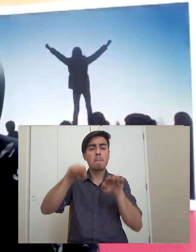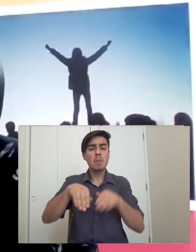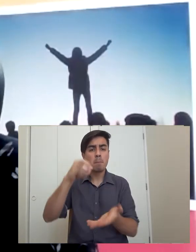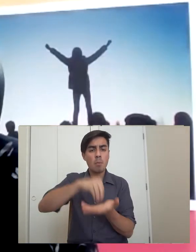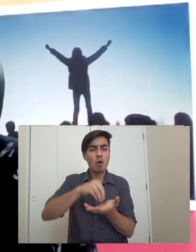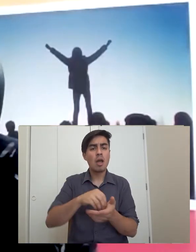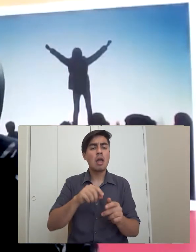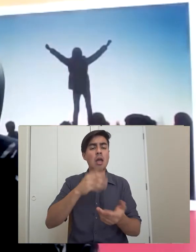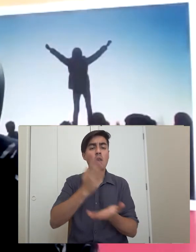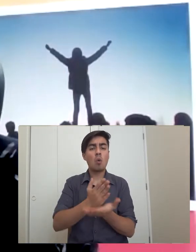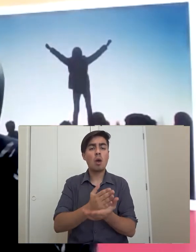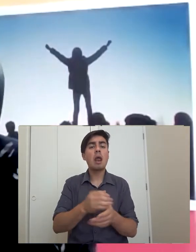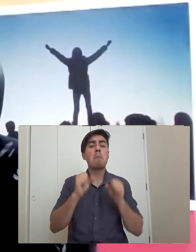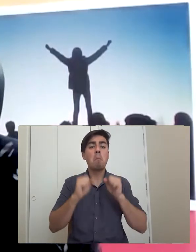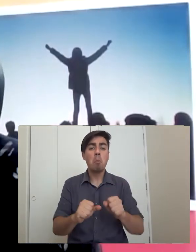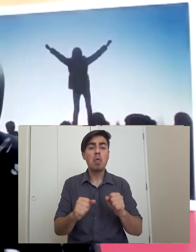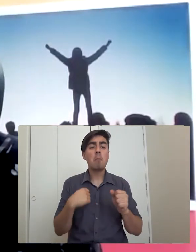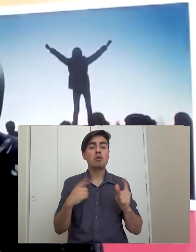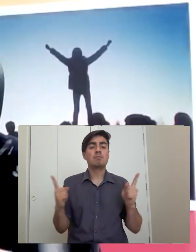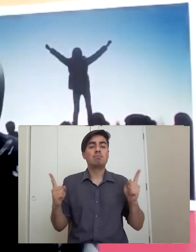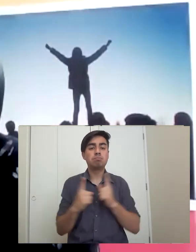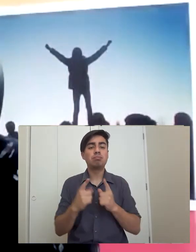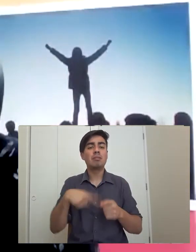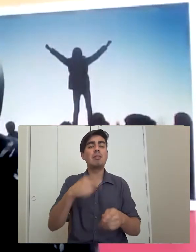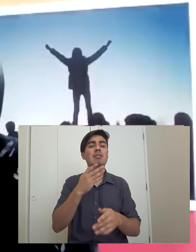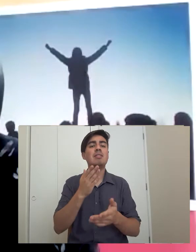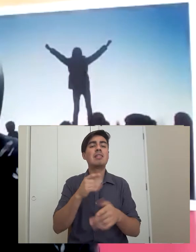podemos reducir este tiempo mucho